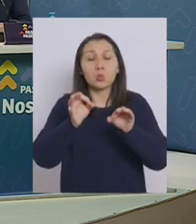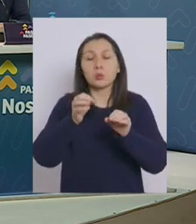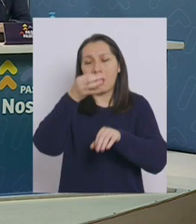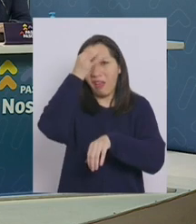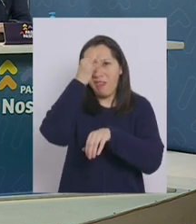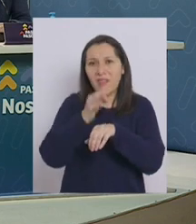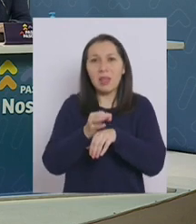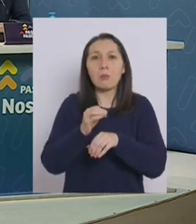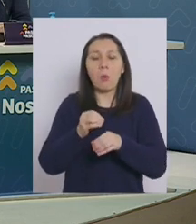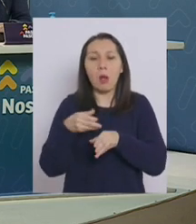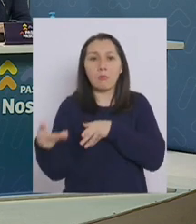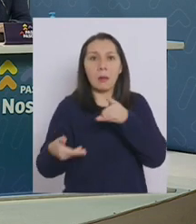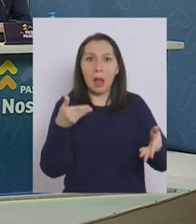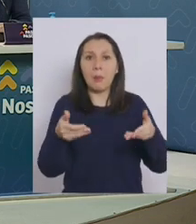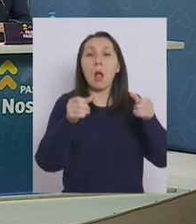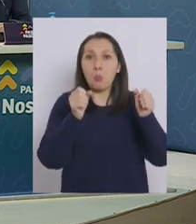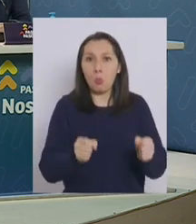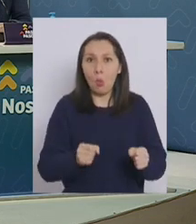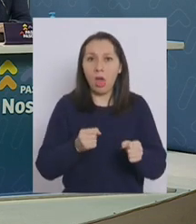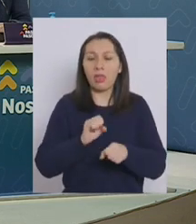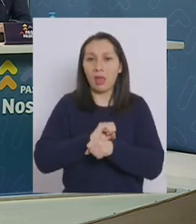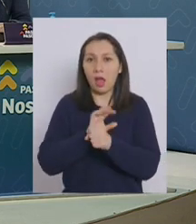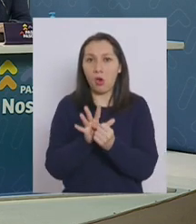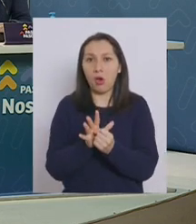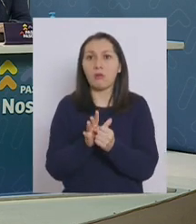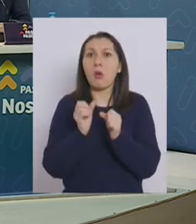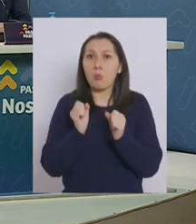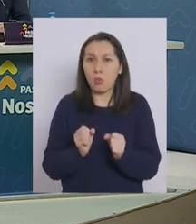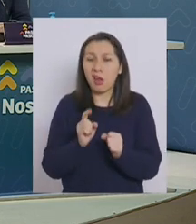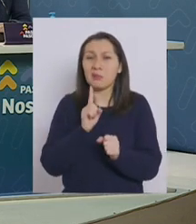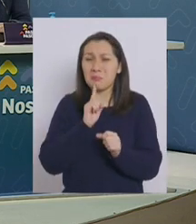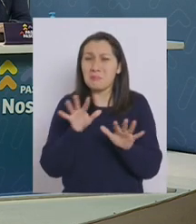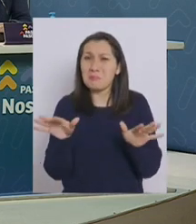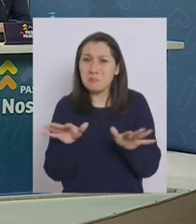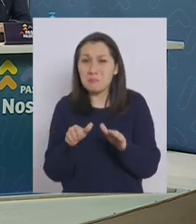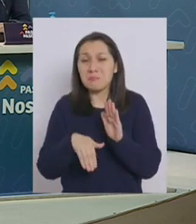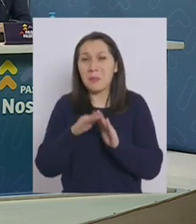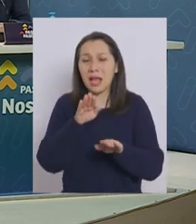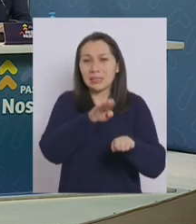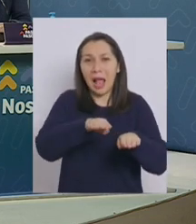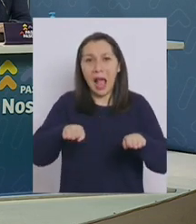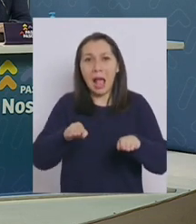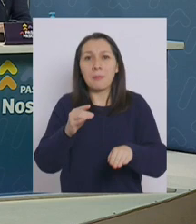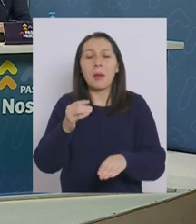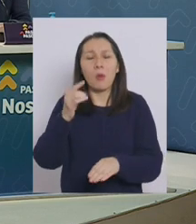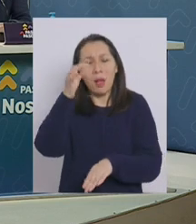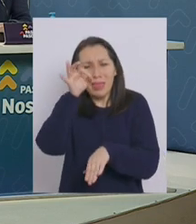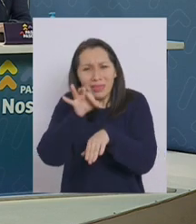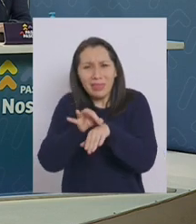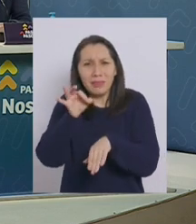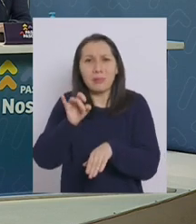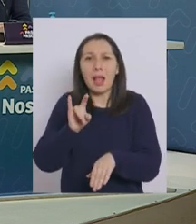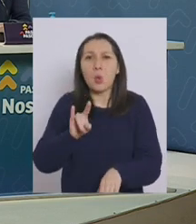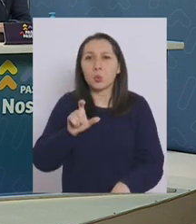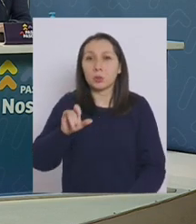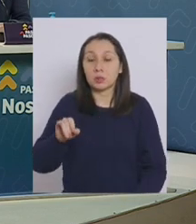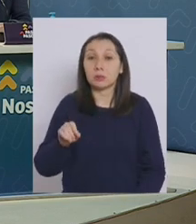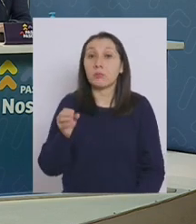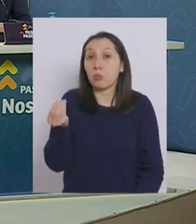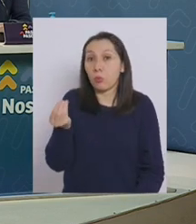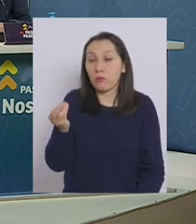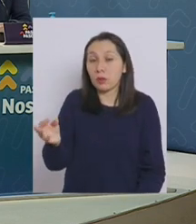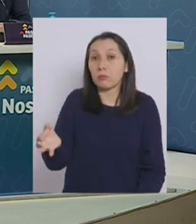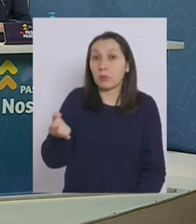son los lugares que concentran la mayor cantidad de ocupación de camas críticas. Muchas gracias por su pregunta, es muy importante y usted